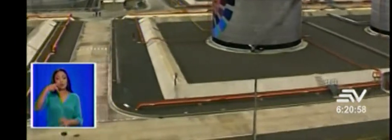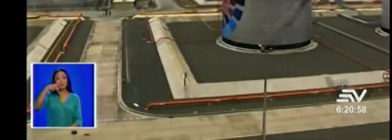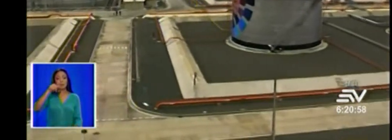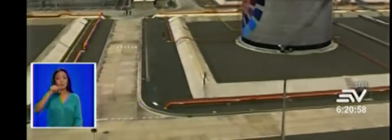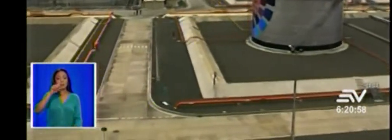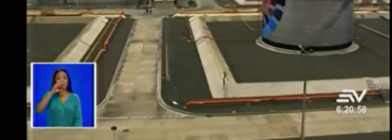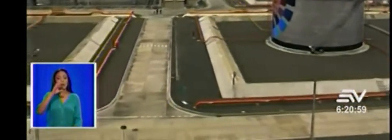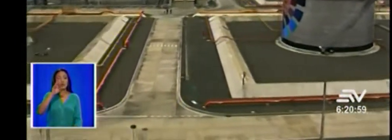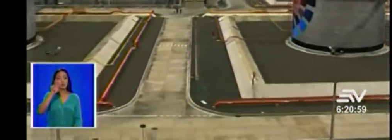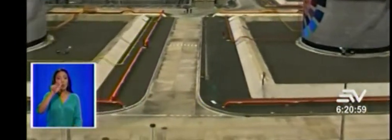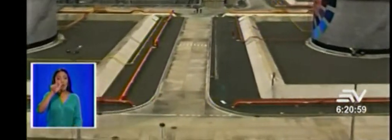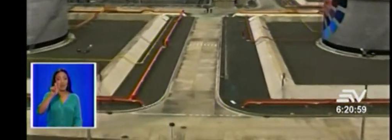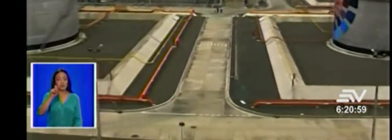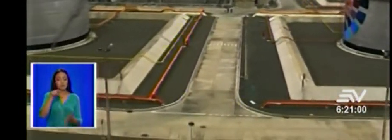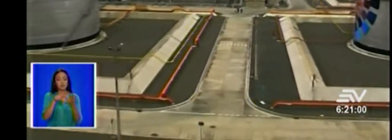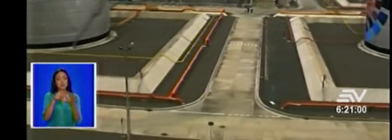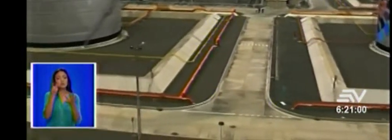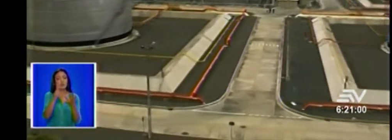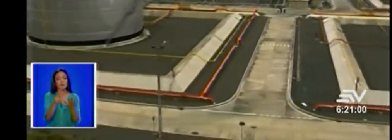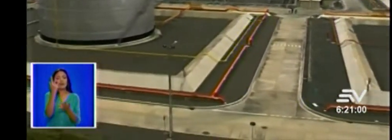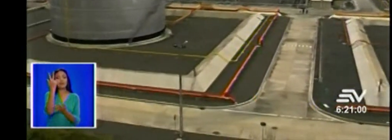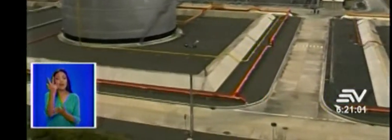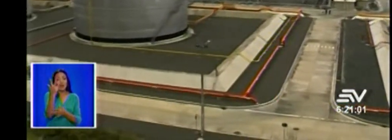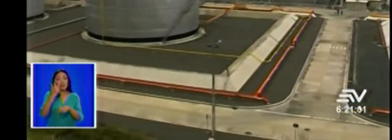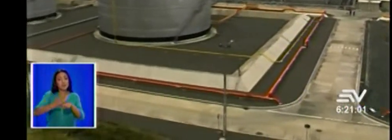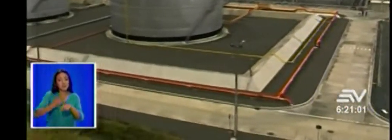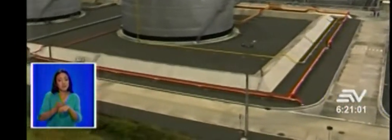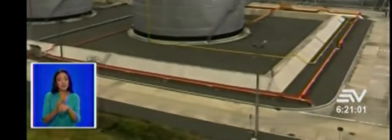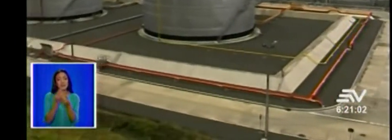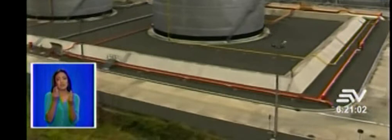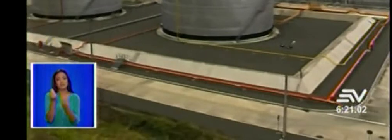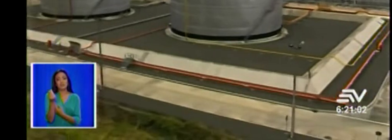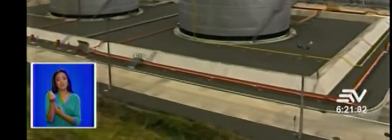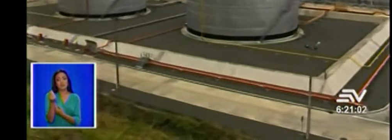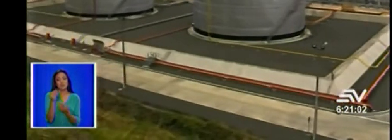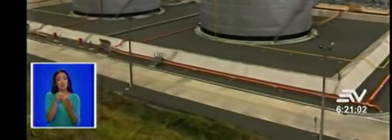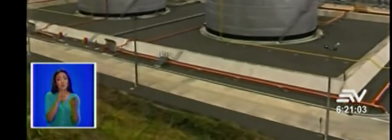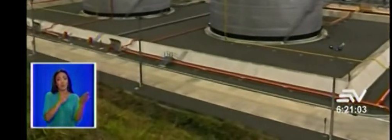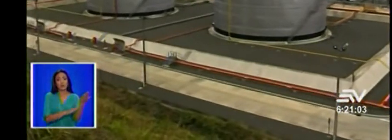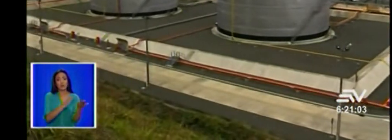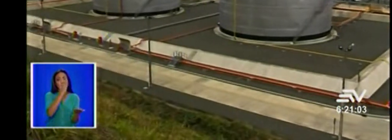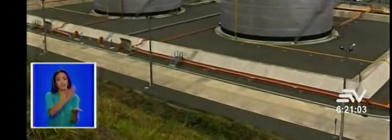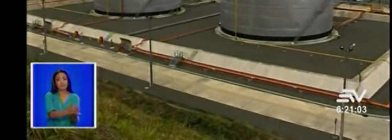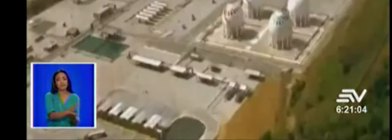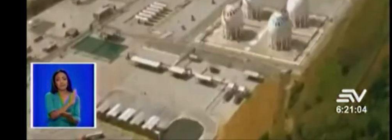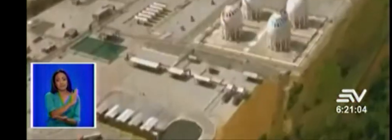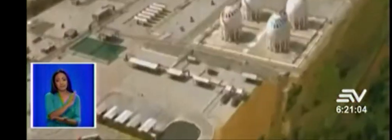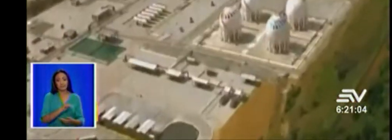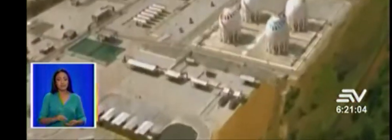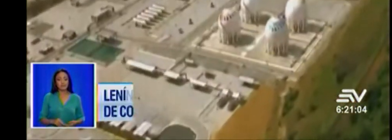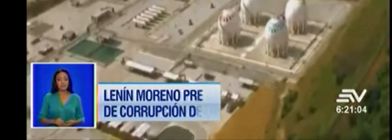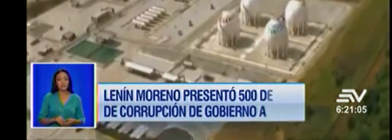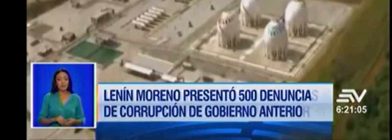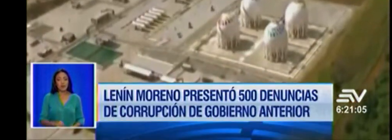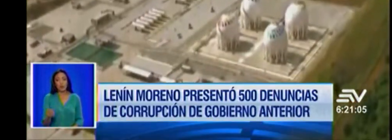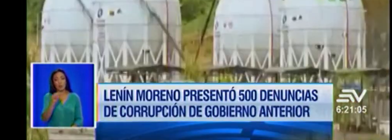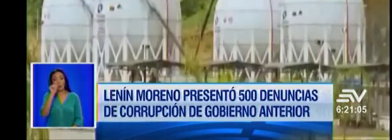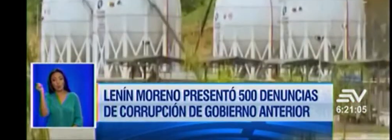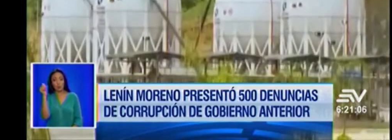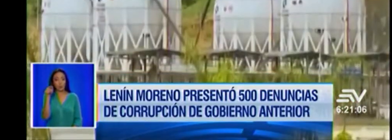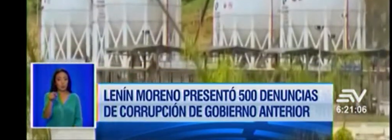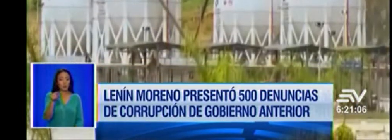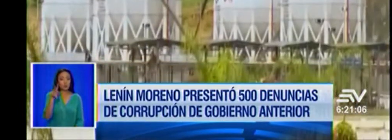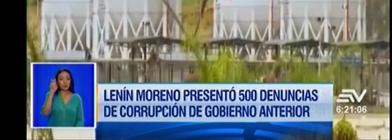Cuenca, también se triplicó el precio original y el proyecto se encuentra en estado crítico. En cuanto al terminal